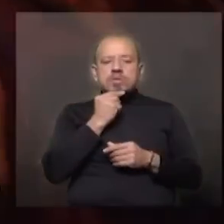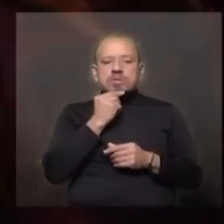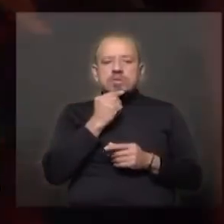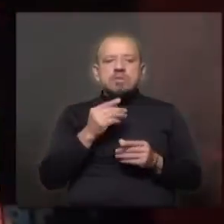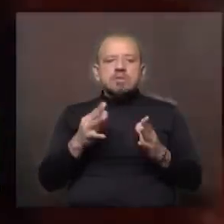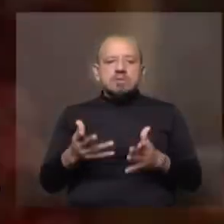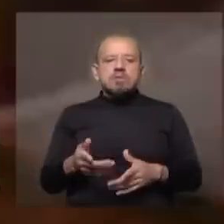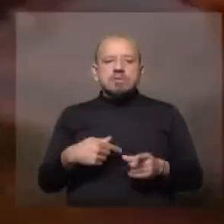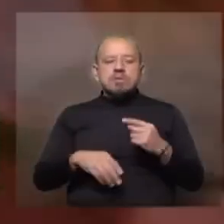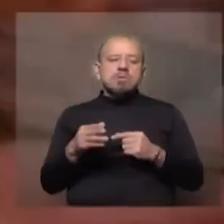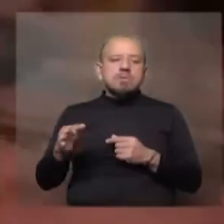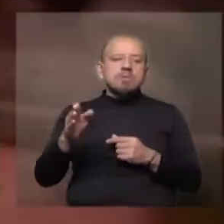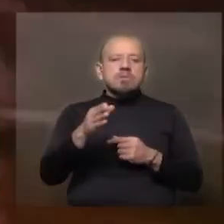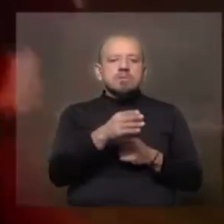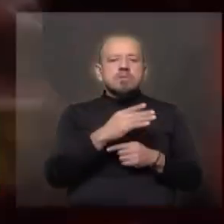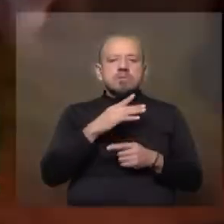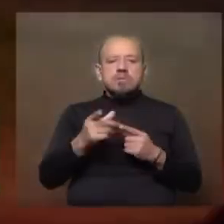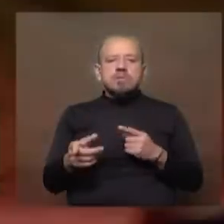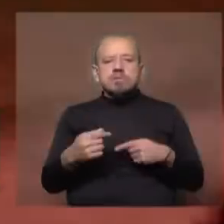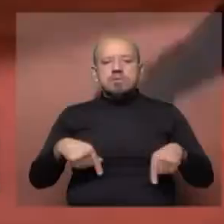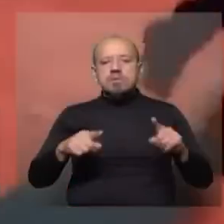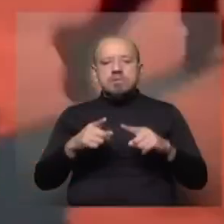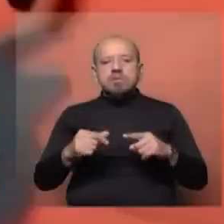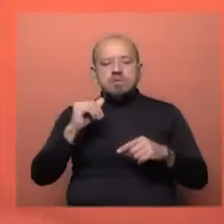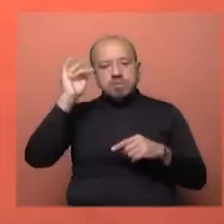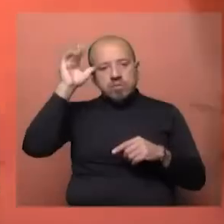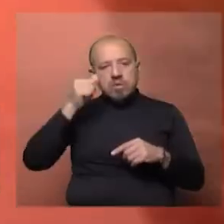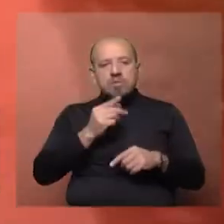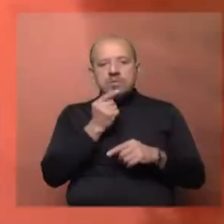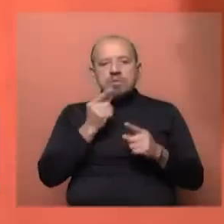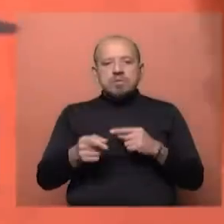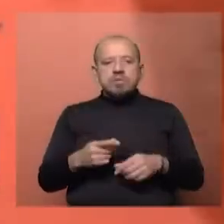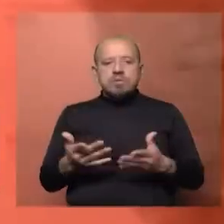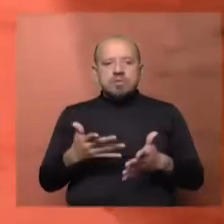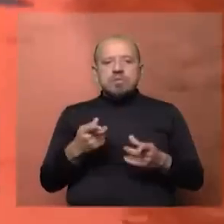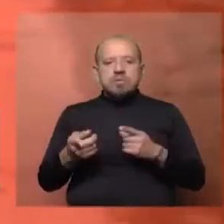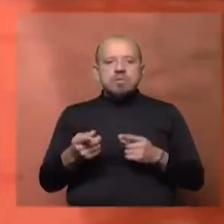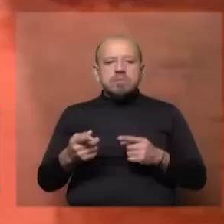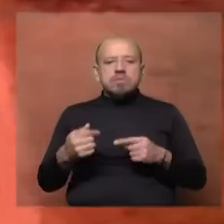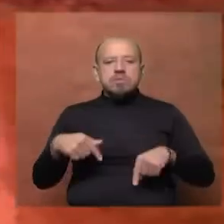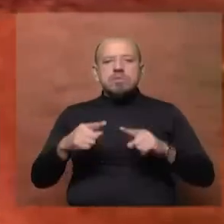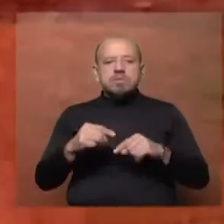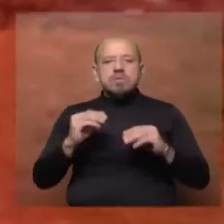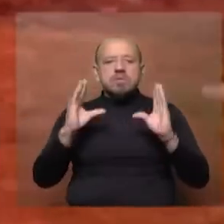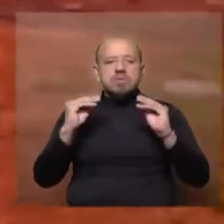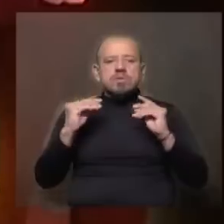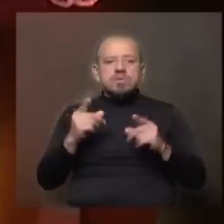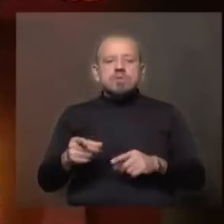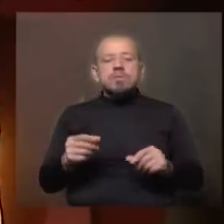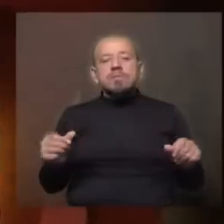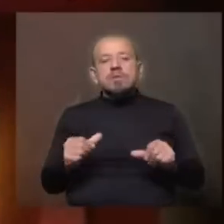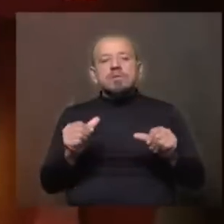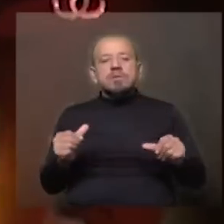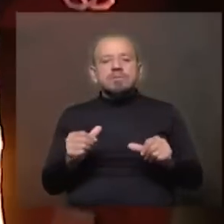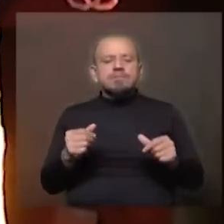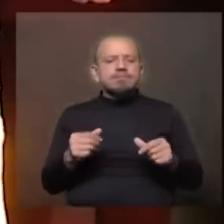para un despliegue territorial hemos fortalecido la guardia república Y ahora esta herramienta del allanamiento nocturno va a ser